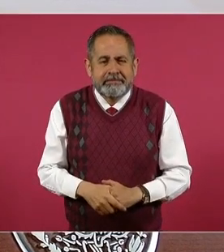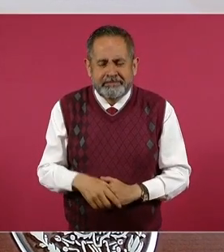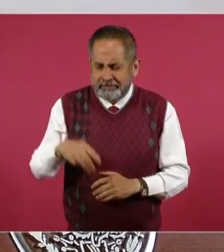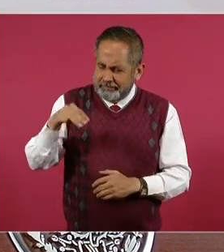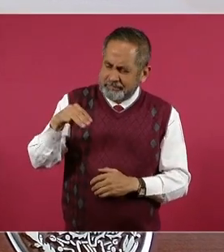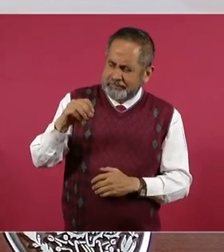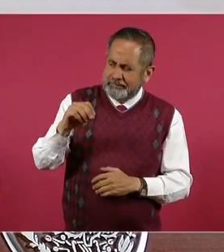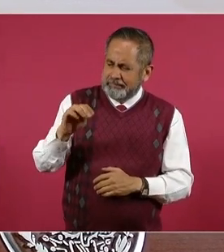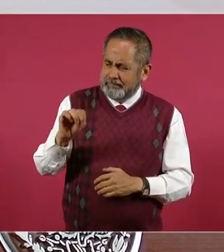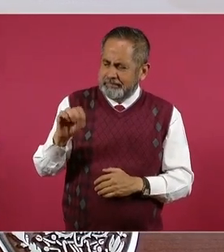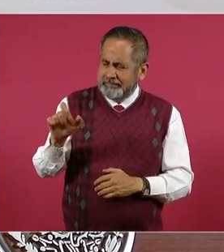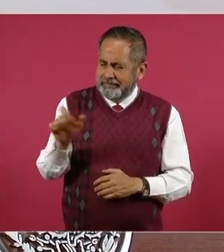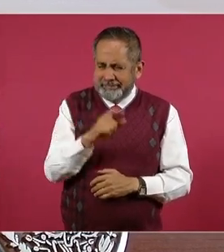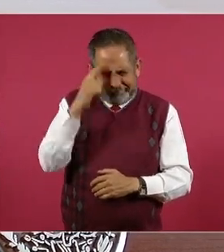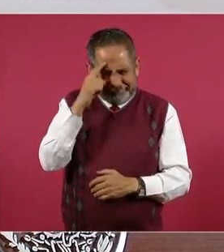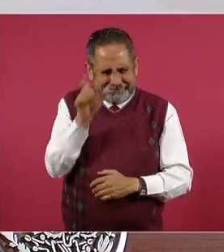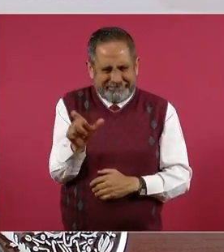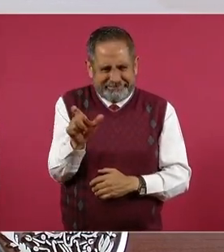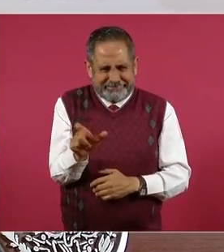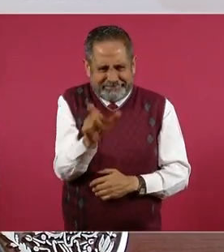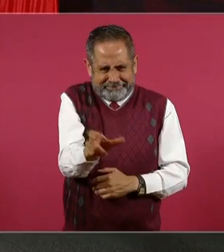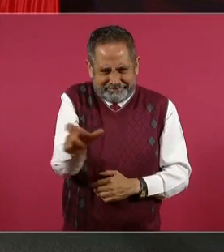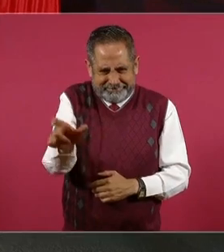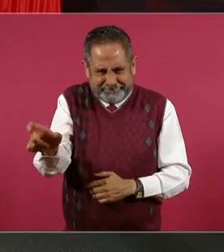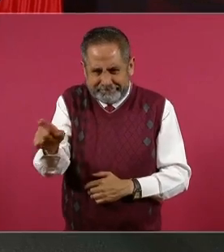Monex se llamaba. Y